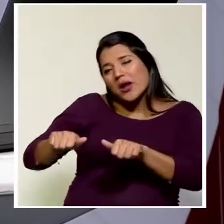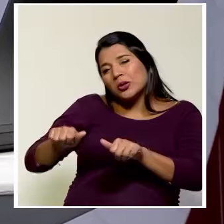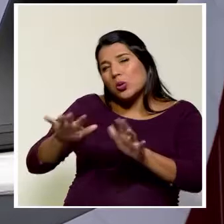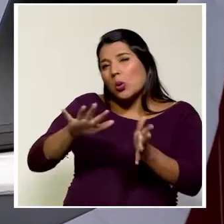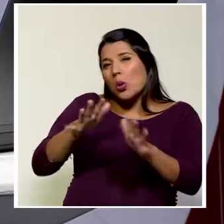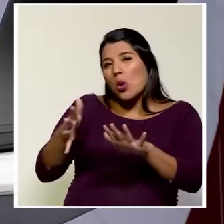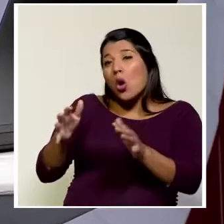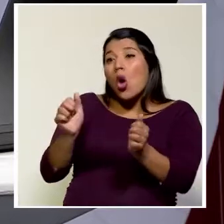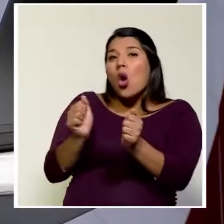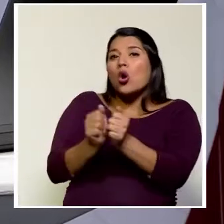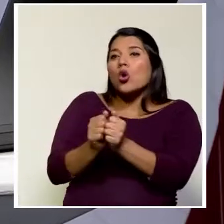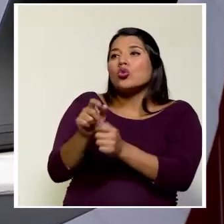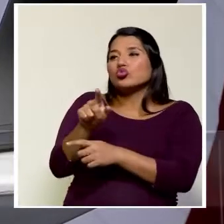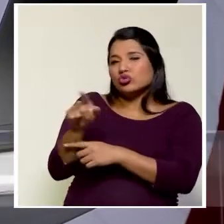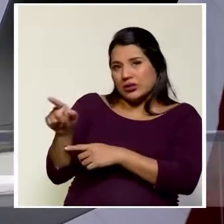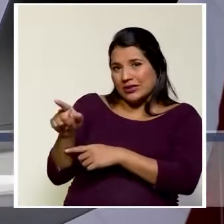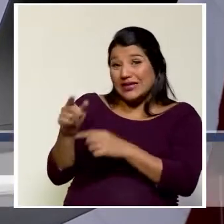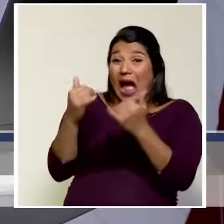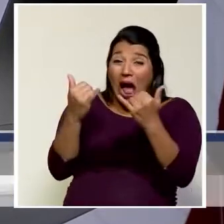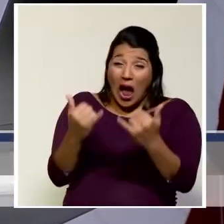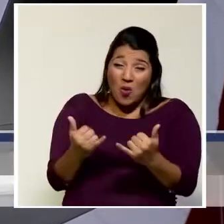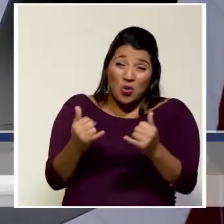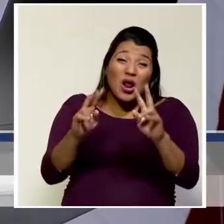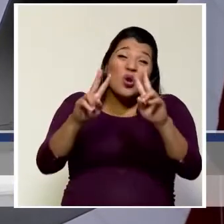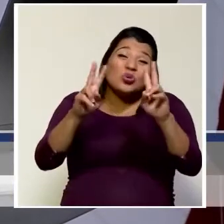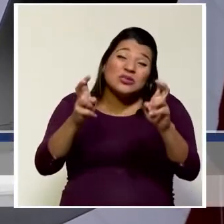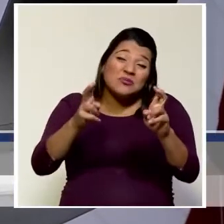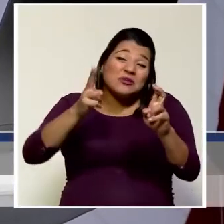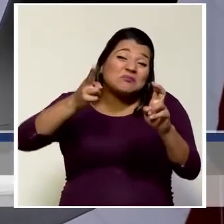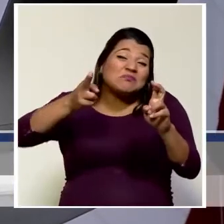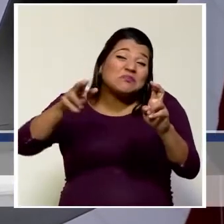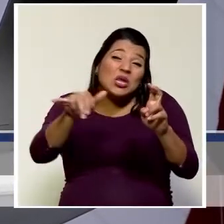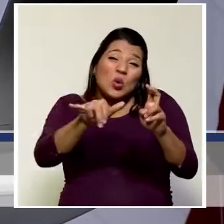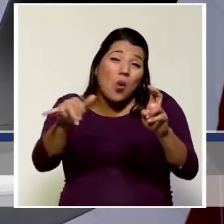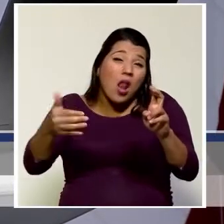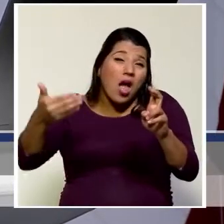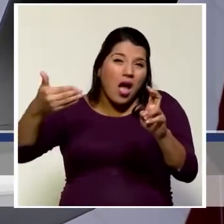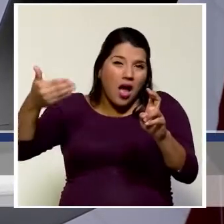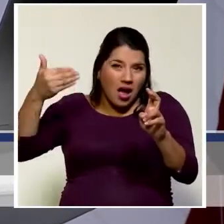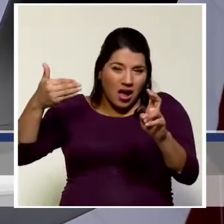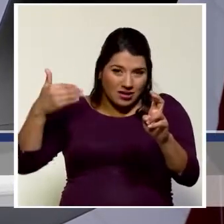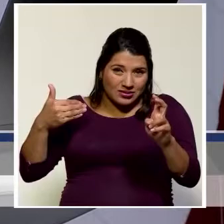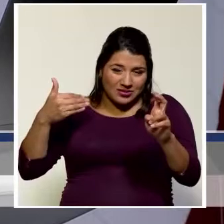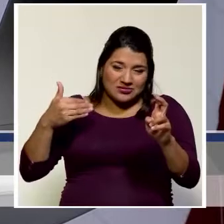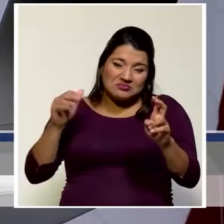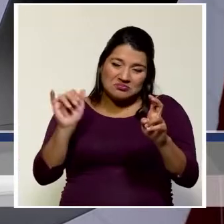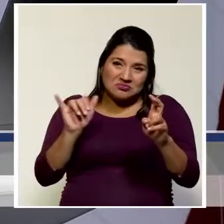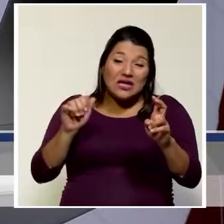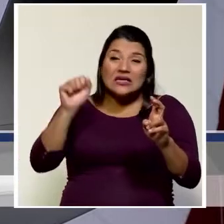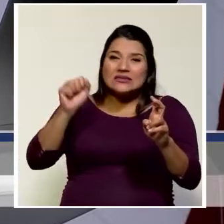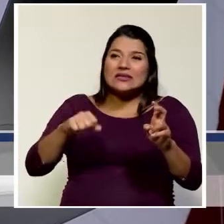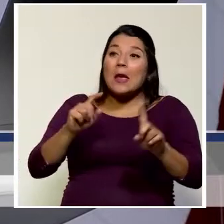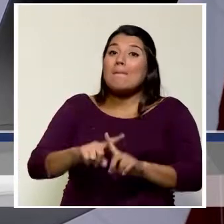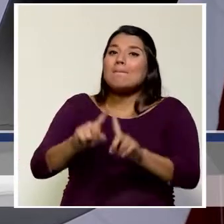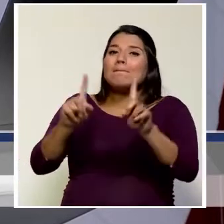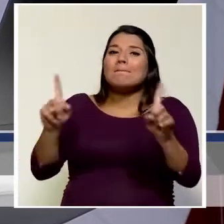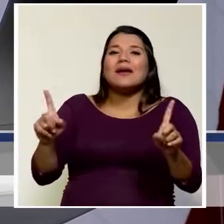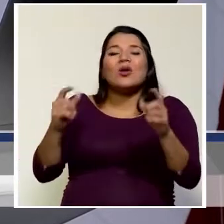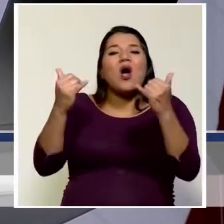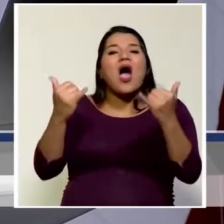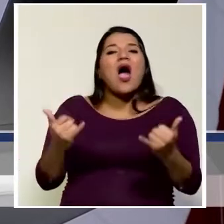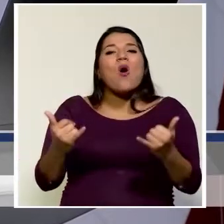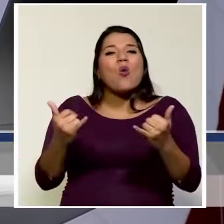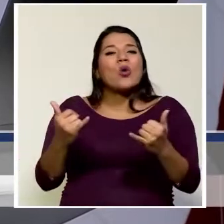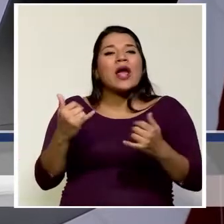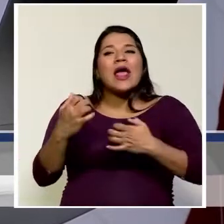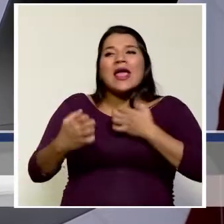o menos los mismos. Lo que sí es cierto es que el ánimo es otro, y sí, sabemos claro que la campaña electoral, todas las votaciones tienen